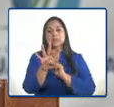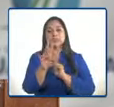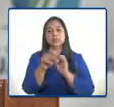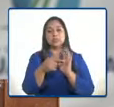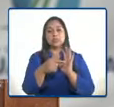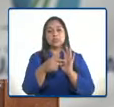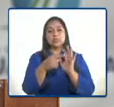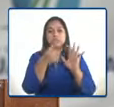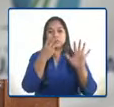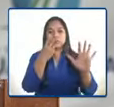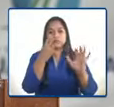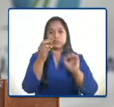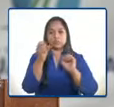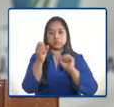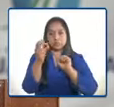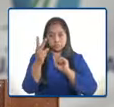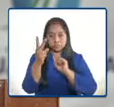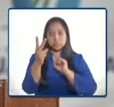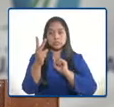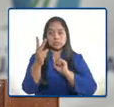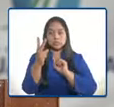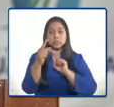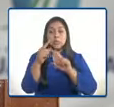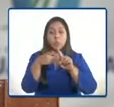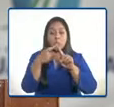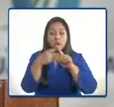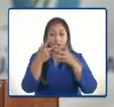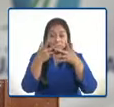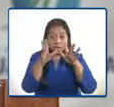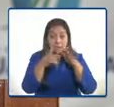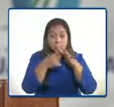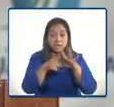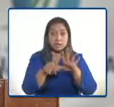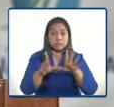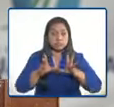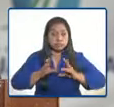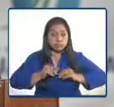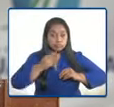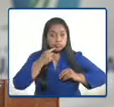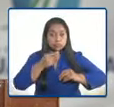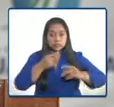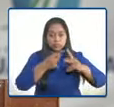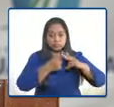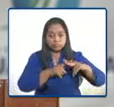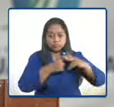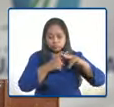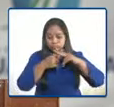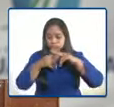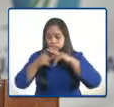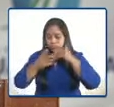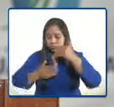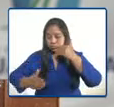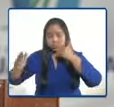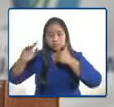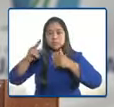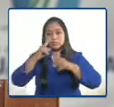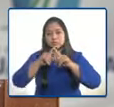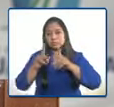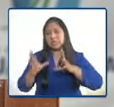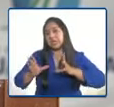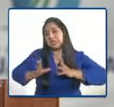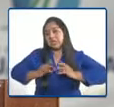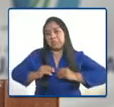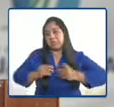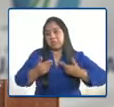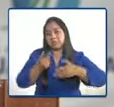7482. Desde el momento en que somos signatarios de ese convenio SOLAS, toda enmienda que se le haga es de aceptación tácita, de tal